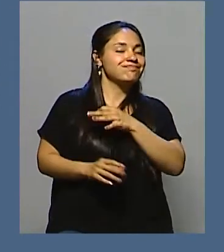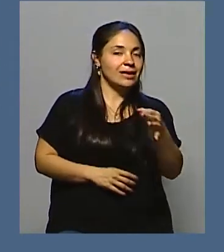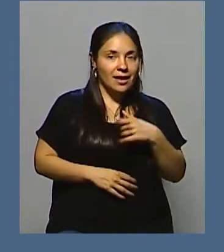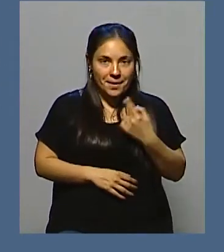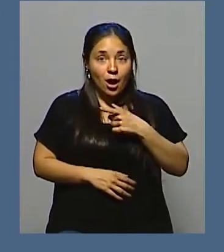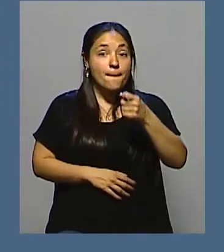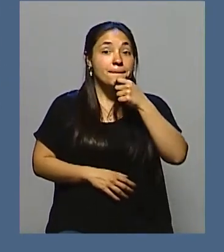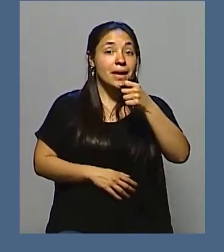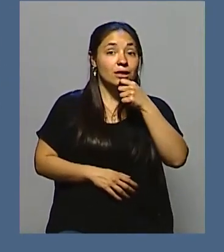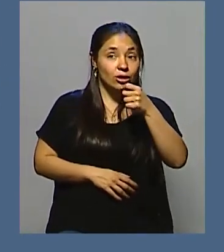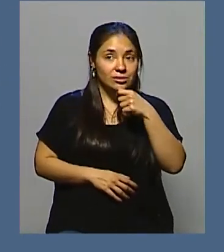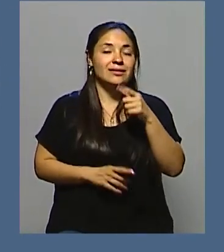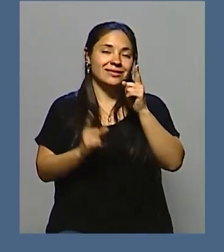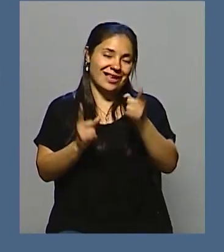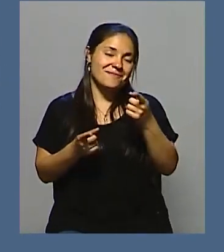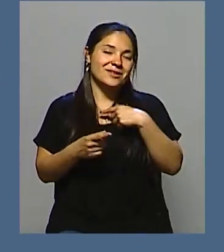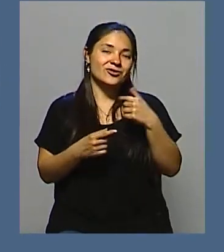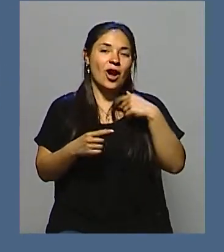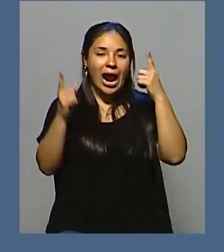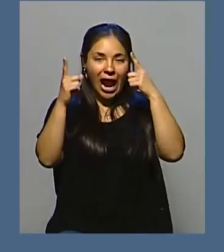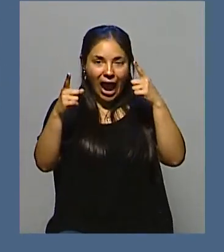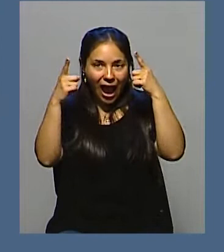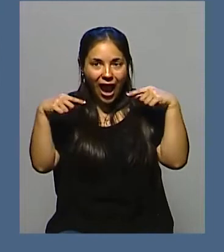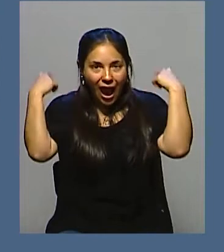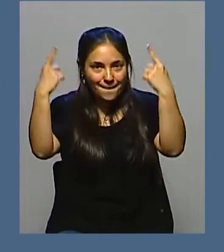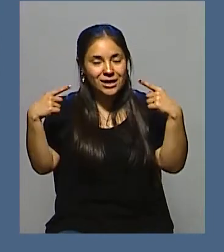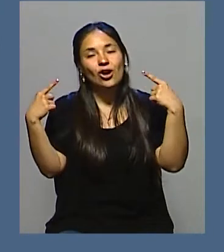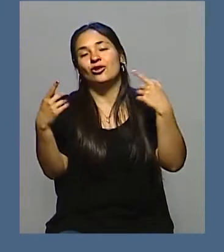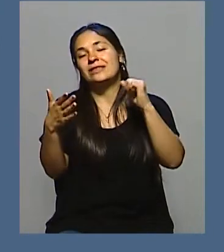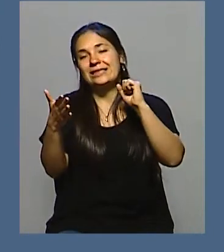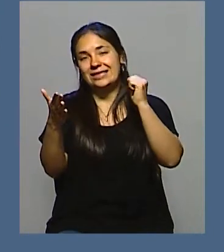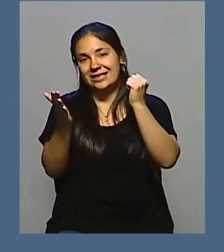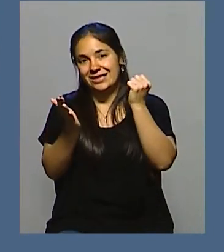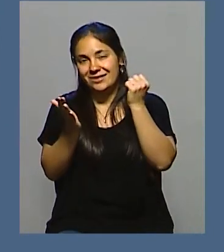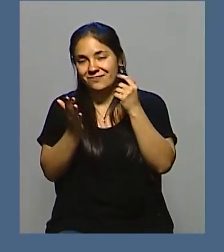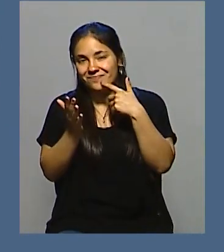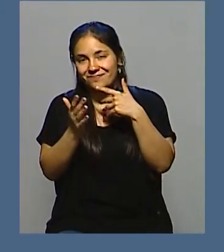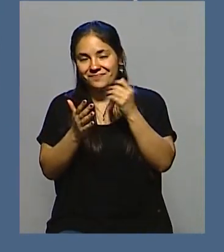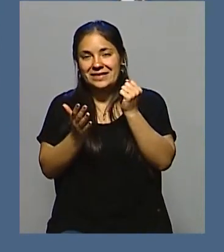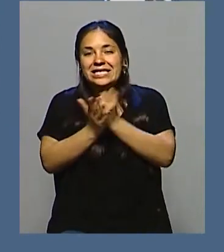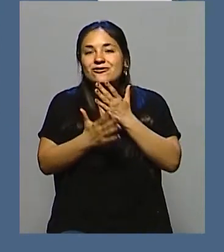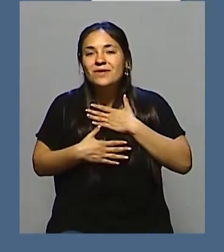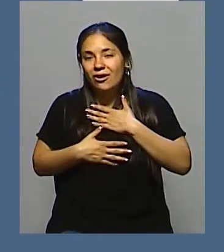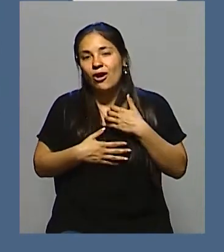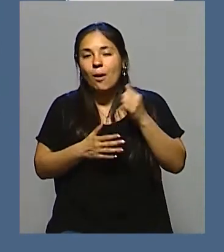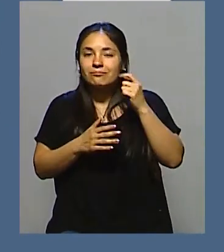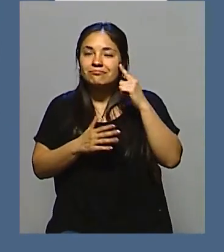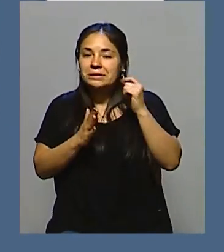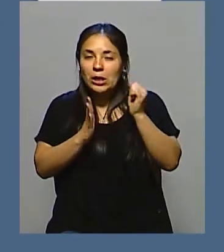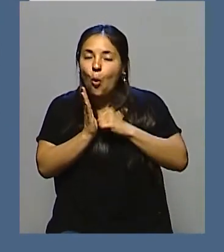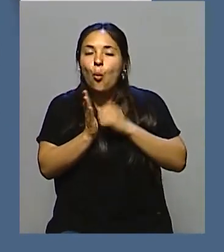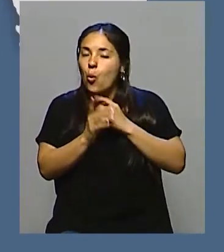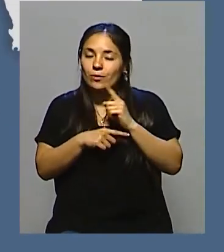como buen capricorniano, me puse a investigar, cabeza dura que soy, entrevistando